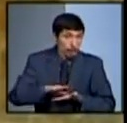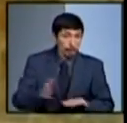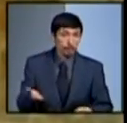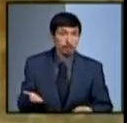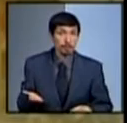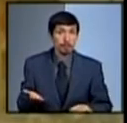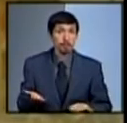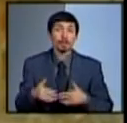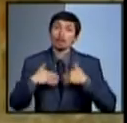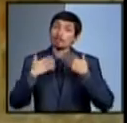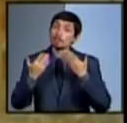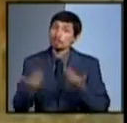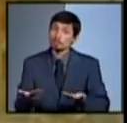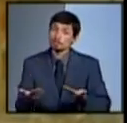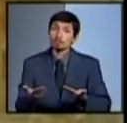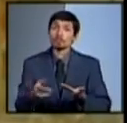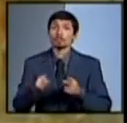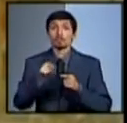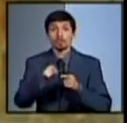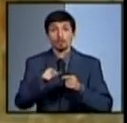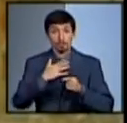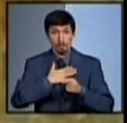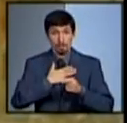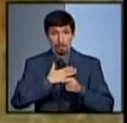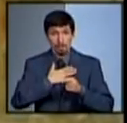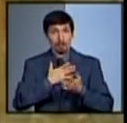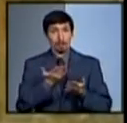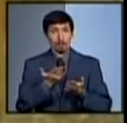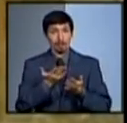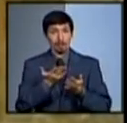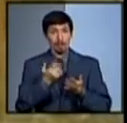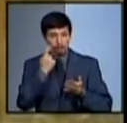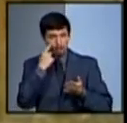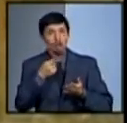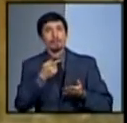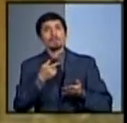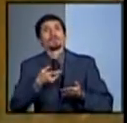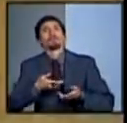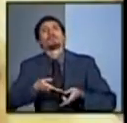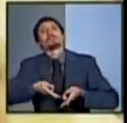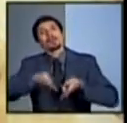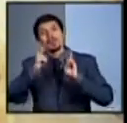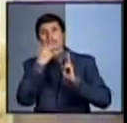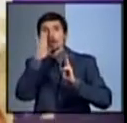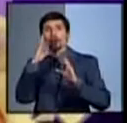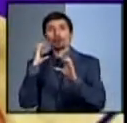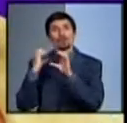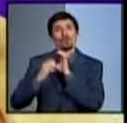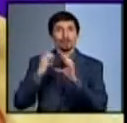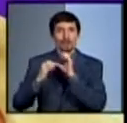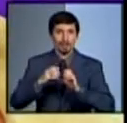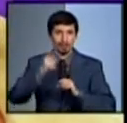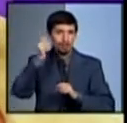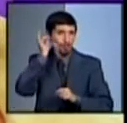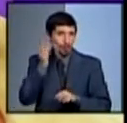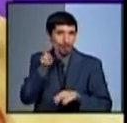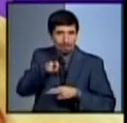Y por ende, eso me permite tener una mayor comunicación con mis clientas.